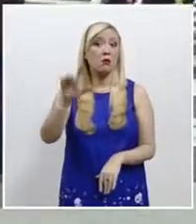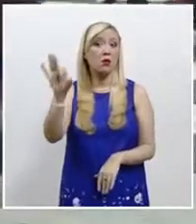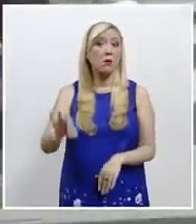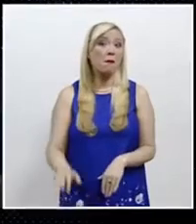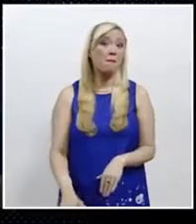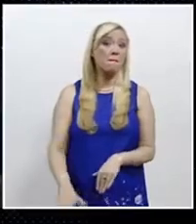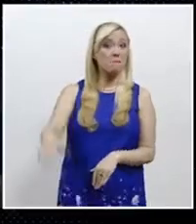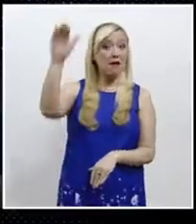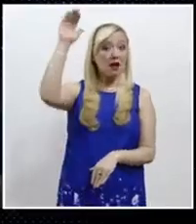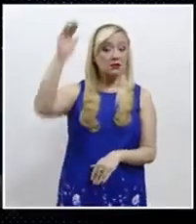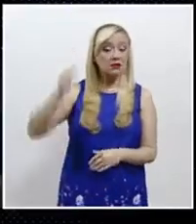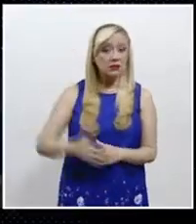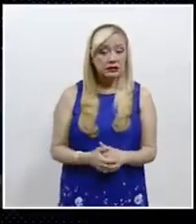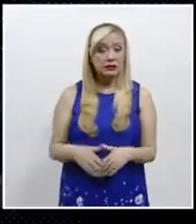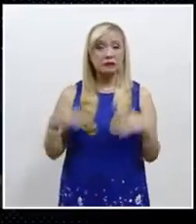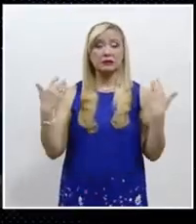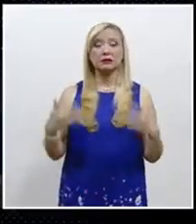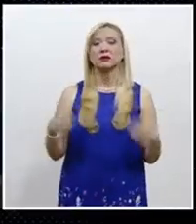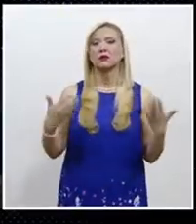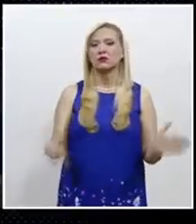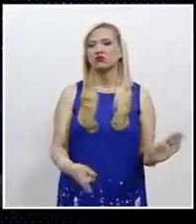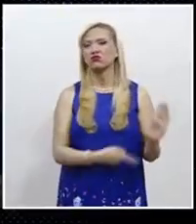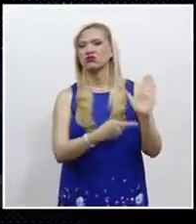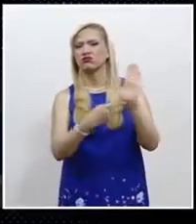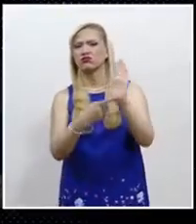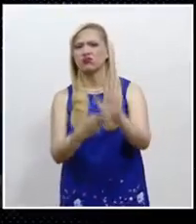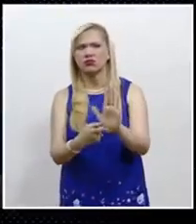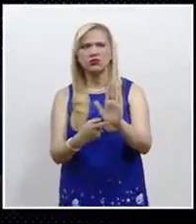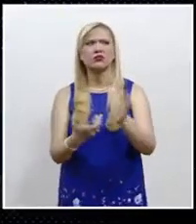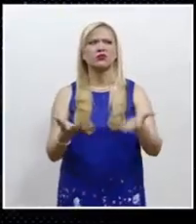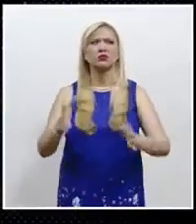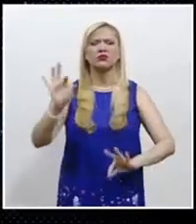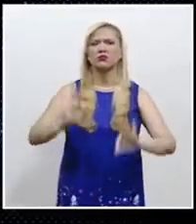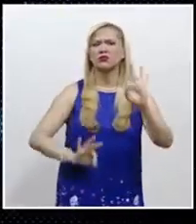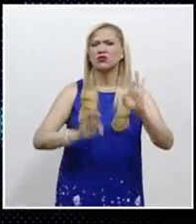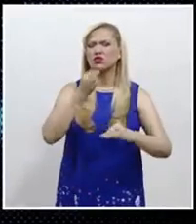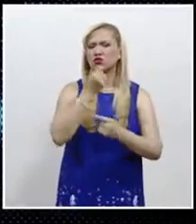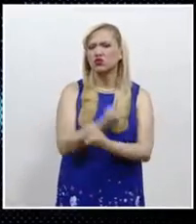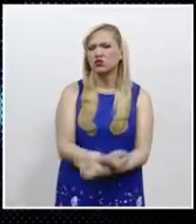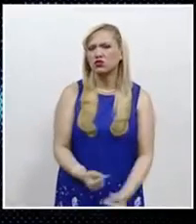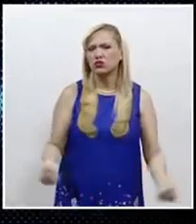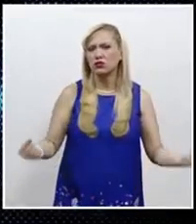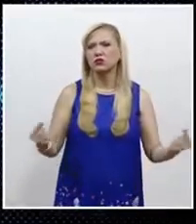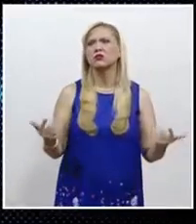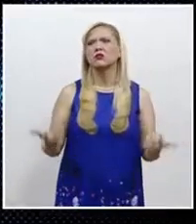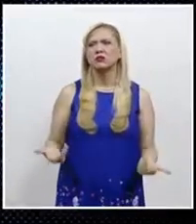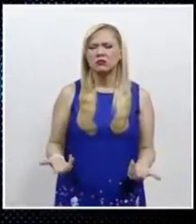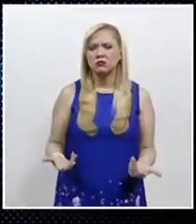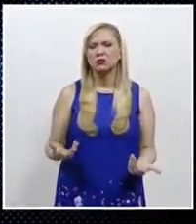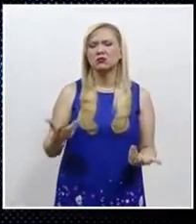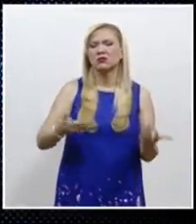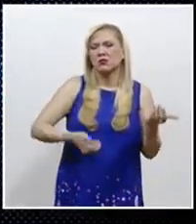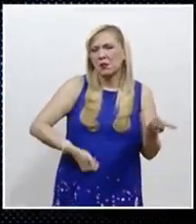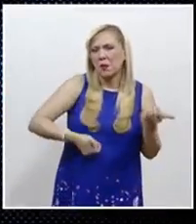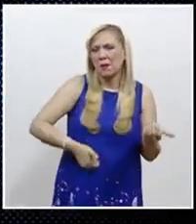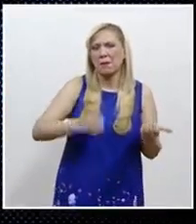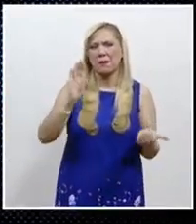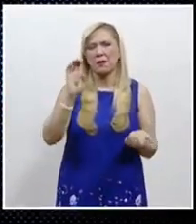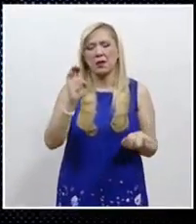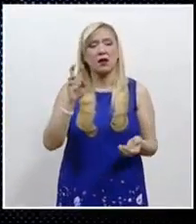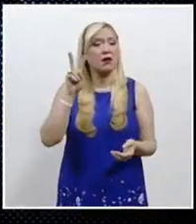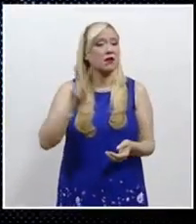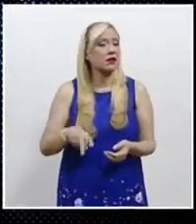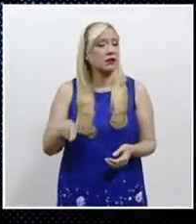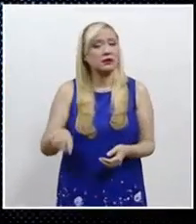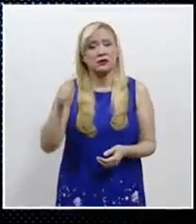77%. Durante la presentación del sistema de indicadores de primera infancia en México, especialistas alertaron que esta ha sido una